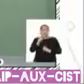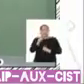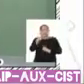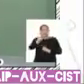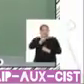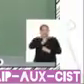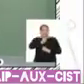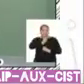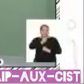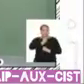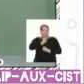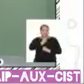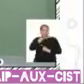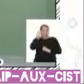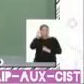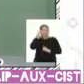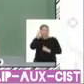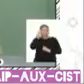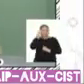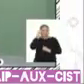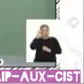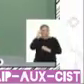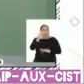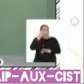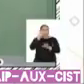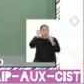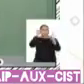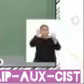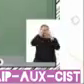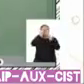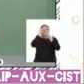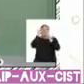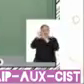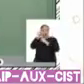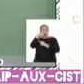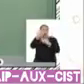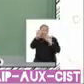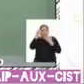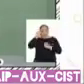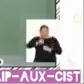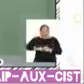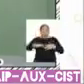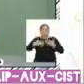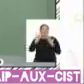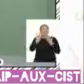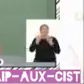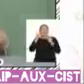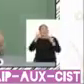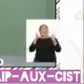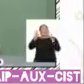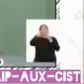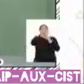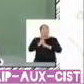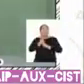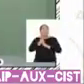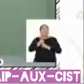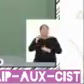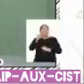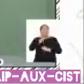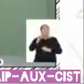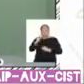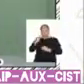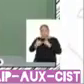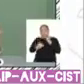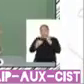seas tú mismo quien elija tus metas y estés convencido de querer lograrlas. En todo este